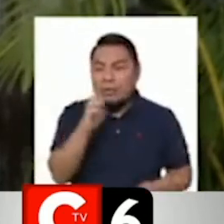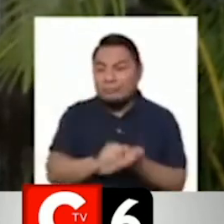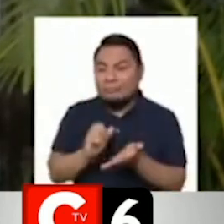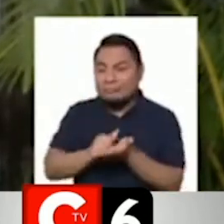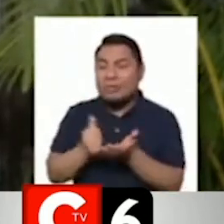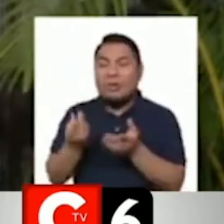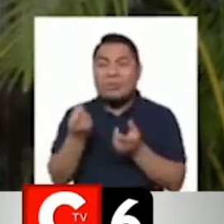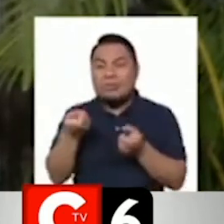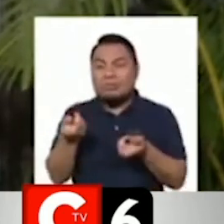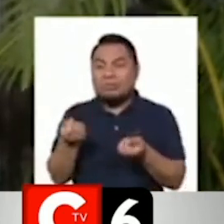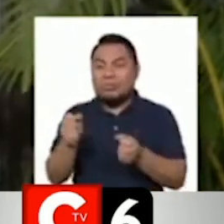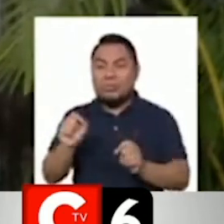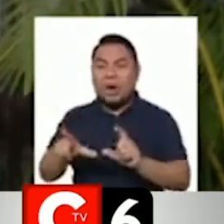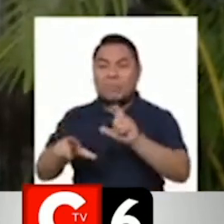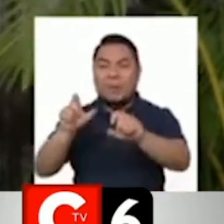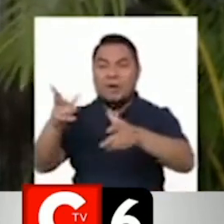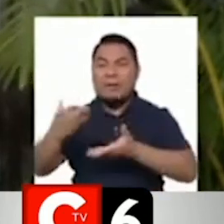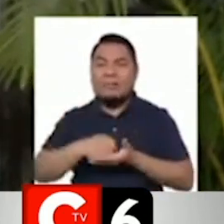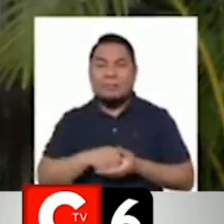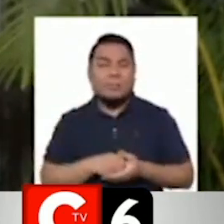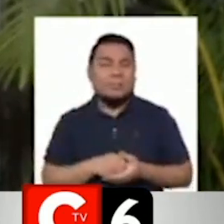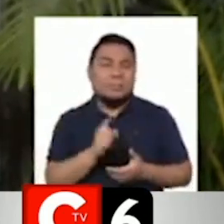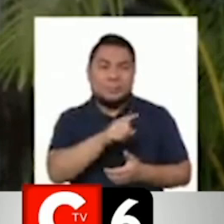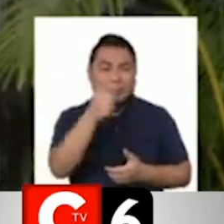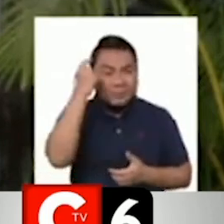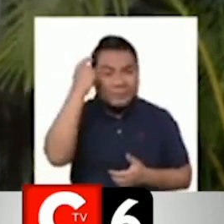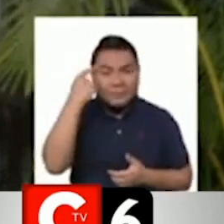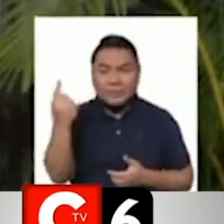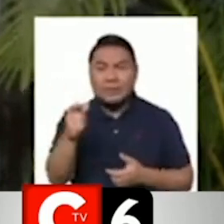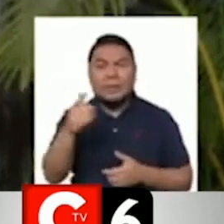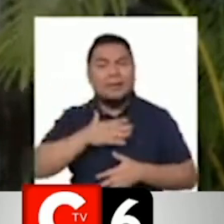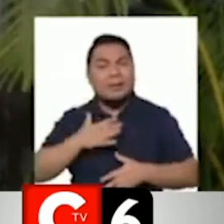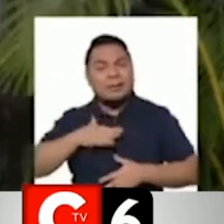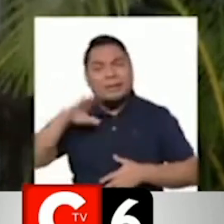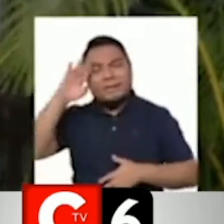momentos críticos o de falencia donde no se está pensando en ninguna manera en el bienestar y la salud de todos los peruanos.